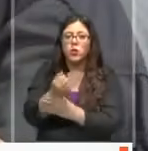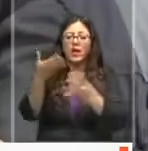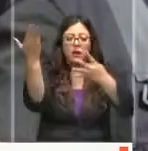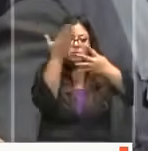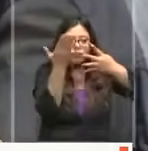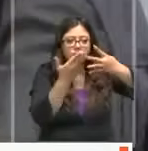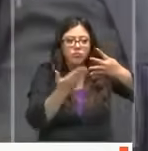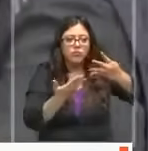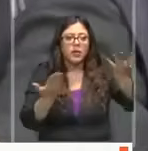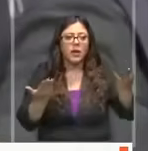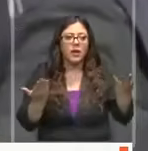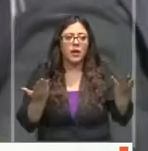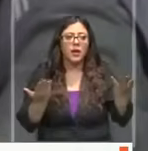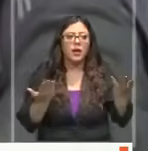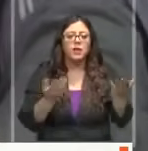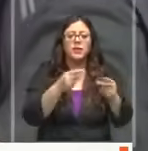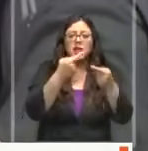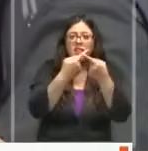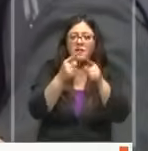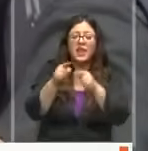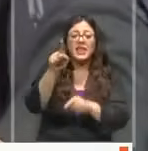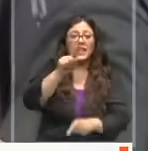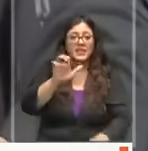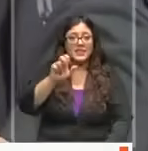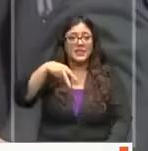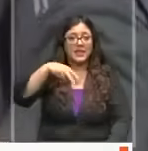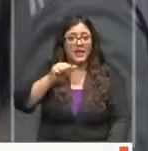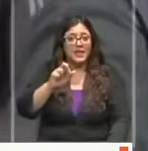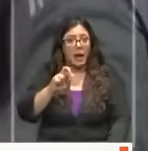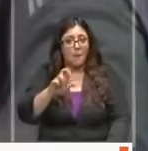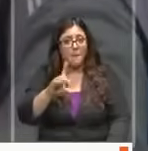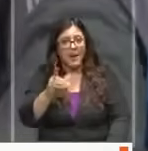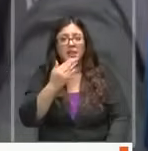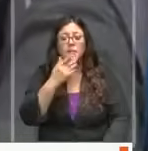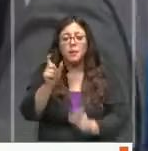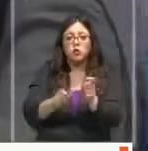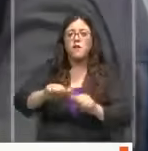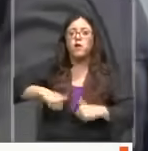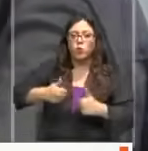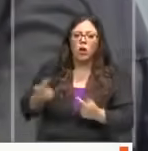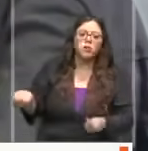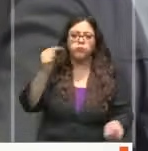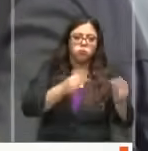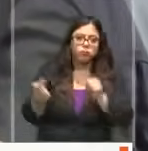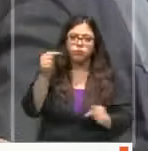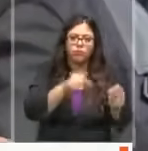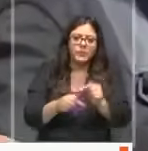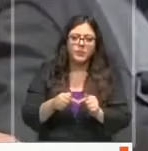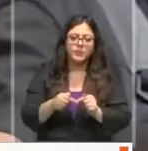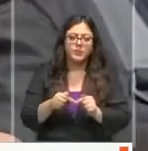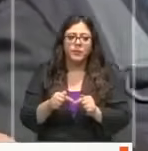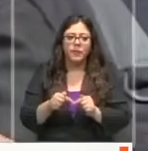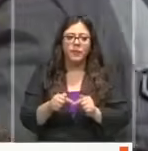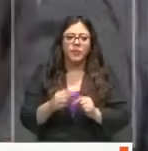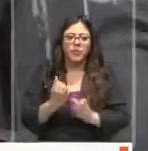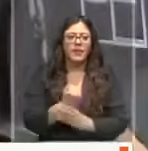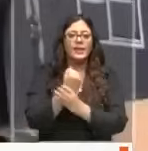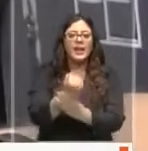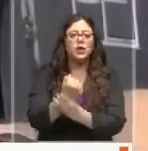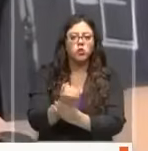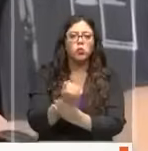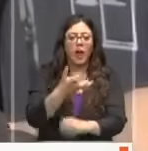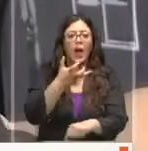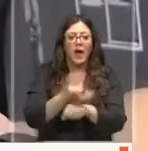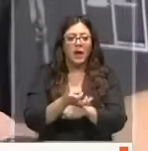de distintas fuentes, Senapred es una de ellas, los voluntariados también están llegando. La ayuda están